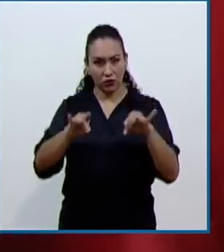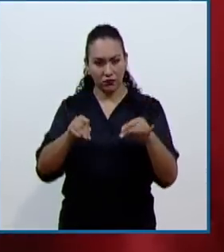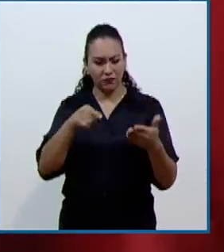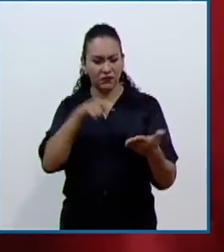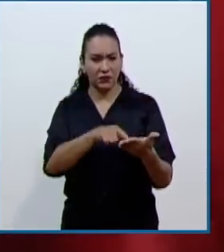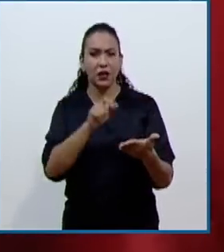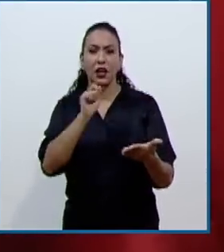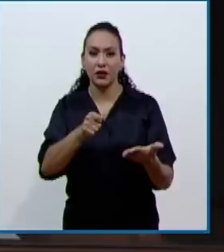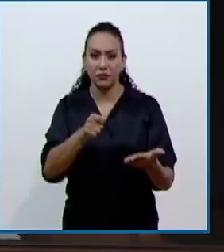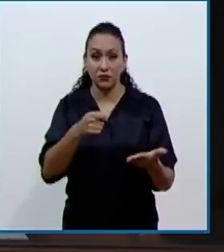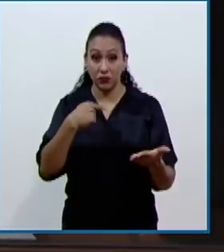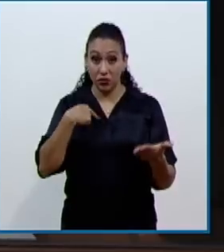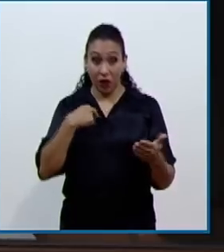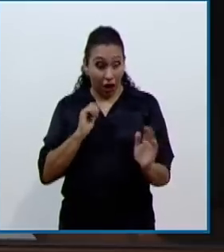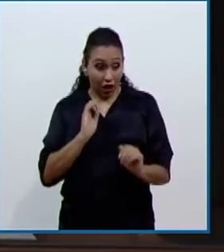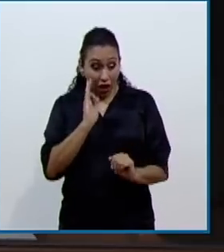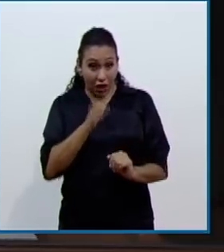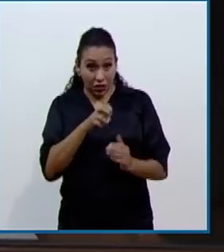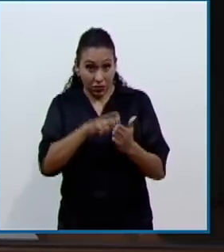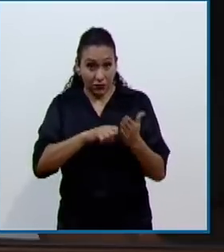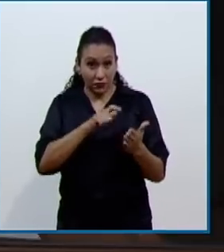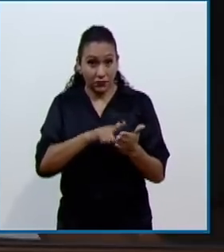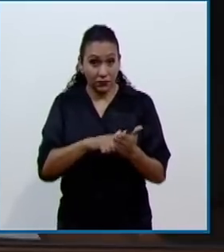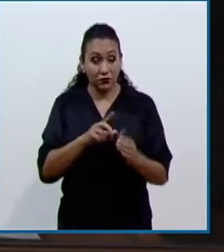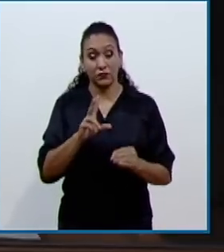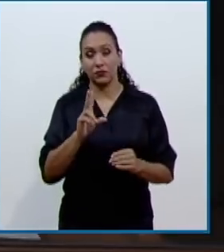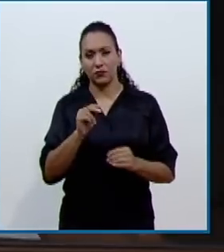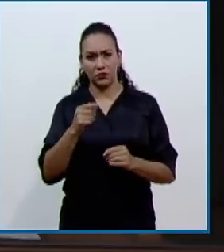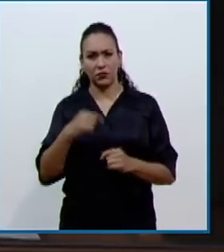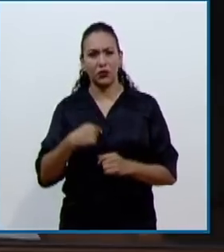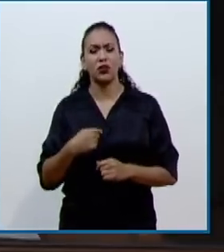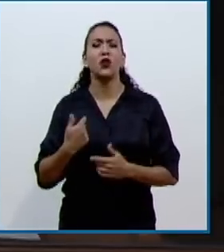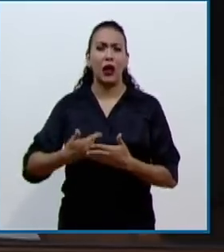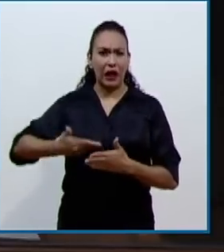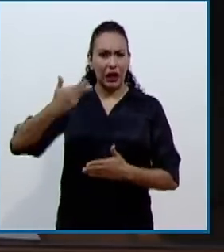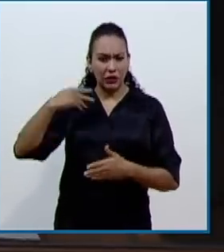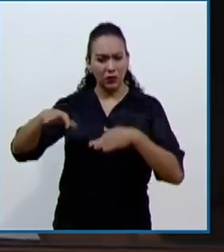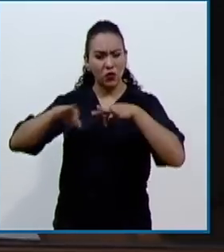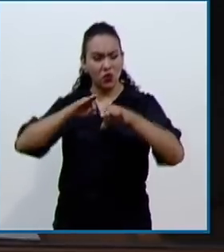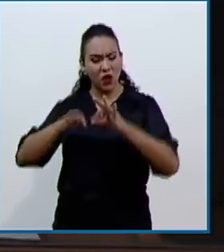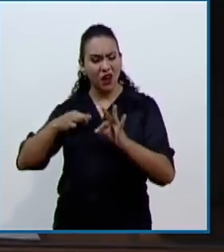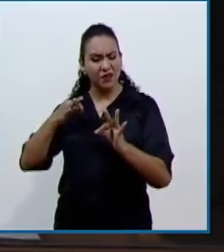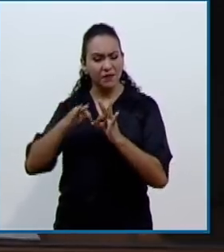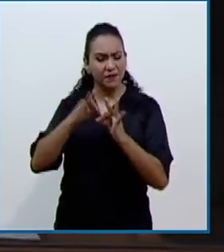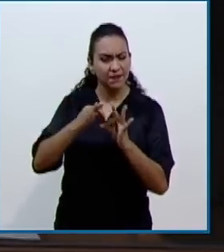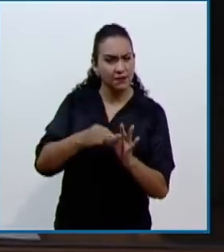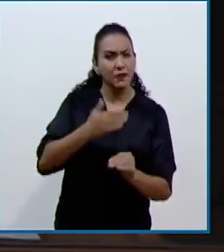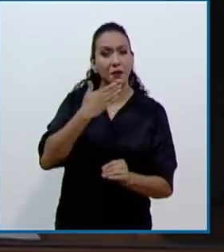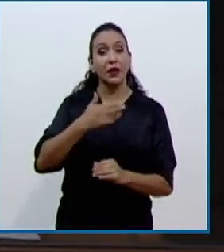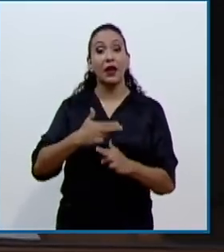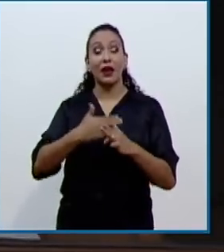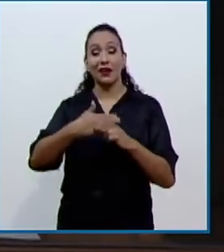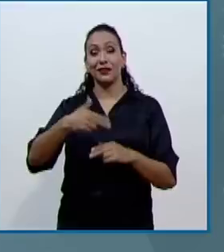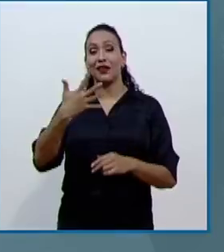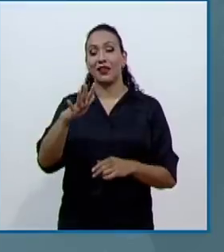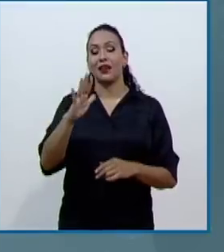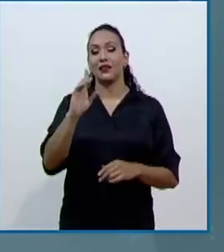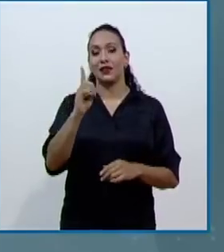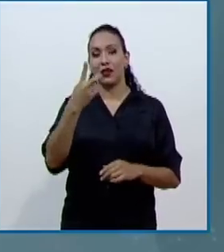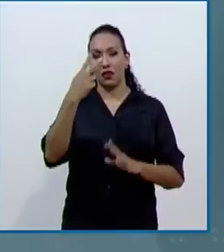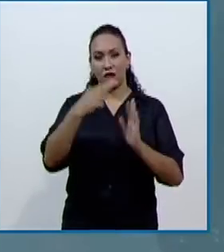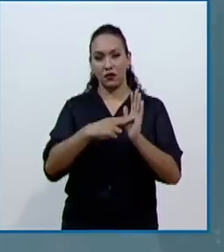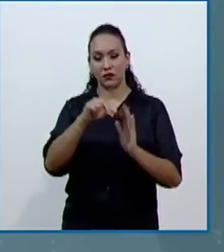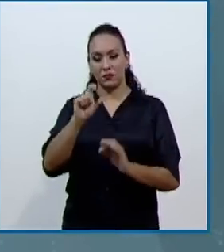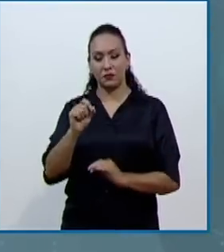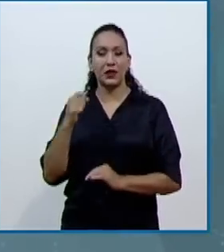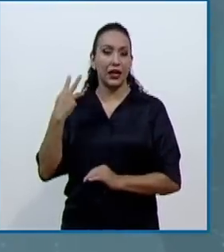mi conformidad con la separación del cargo para el que fui designada originalmente hasta el 10 de diciembre de 2023, sino un